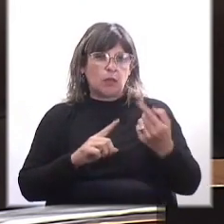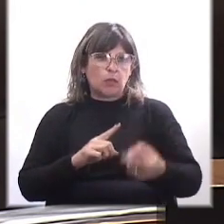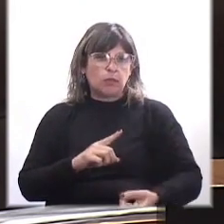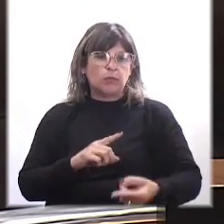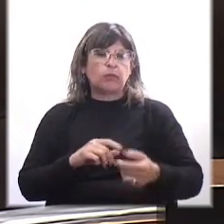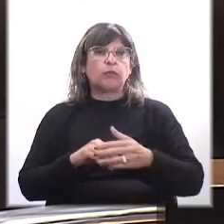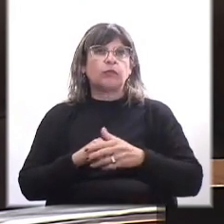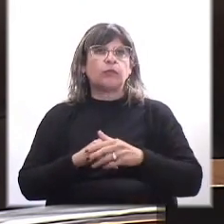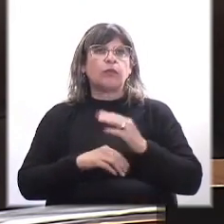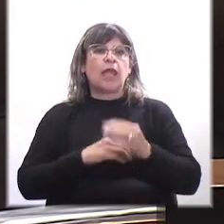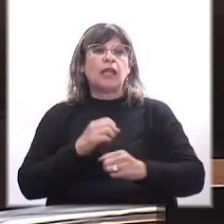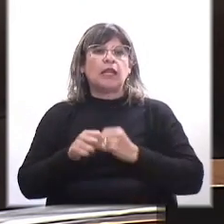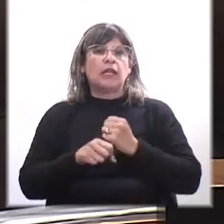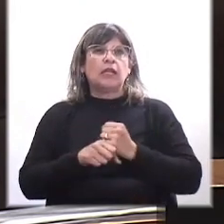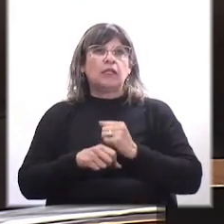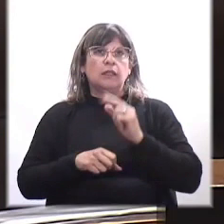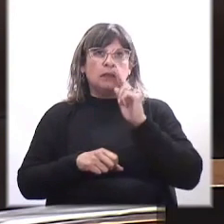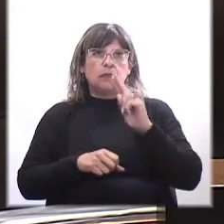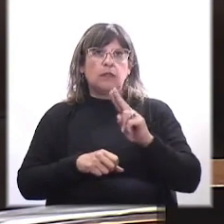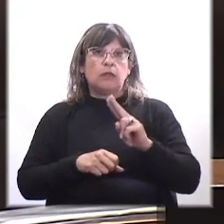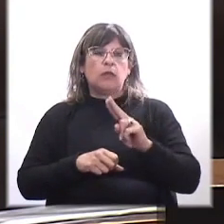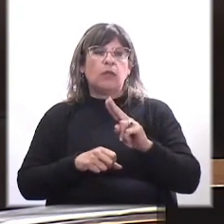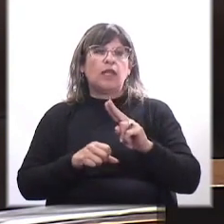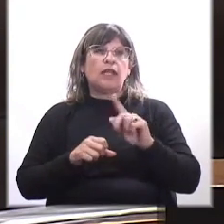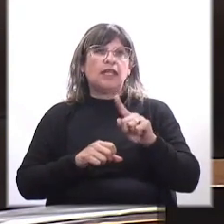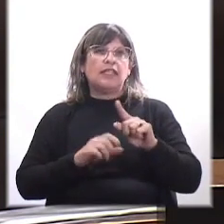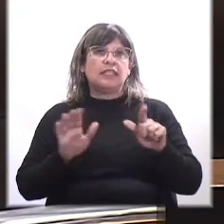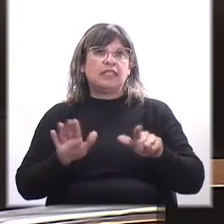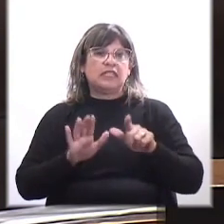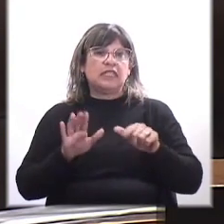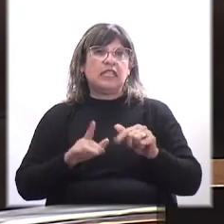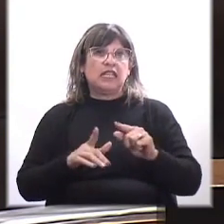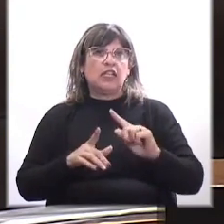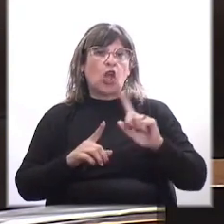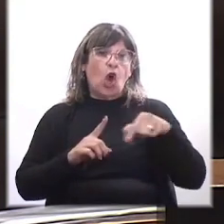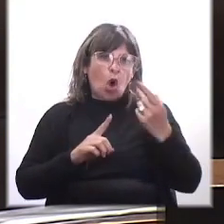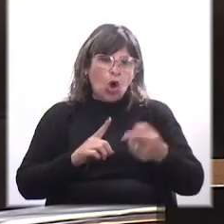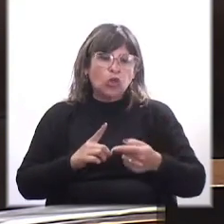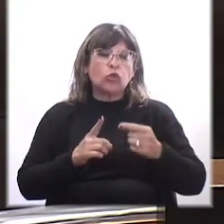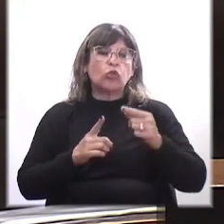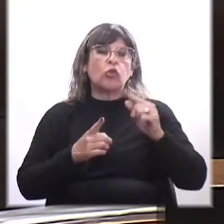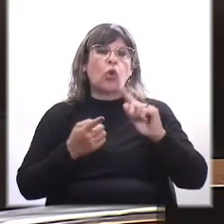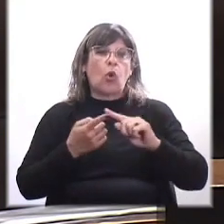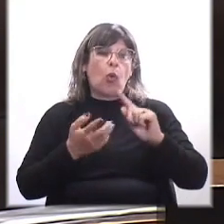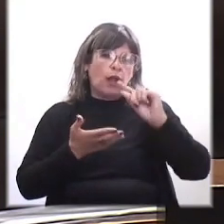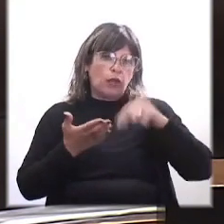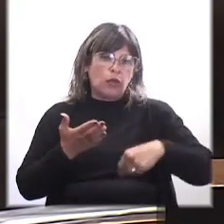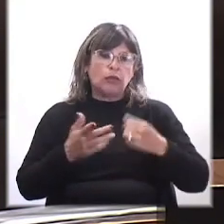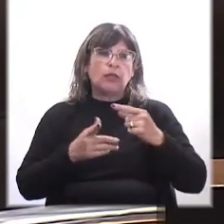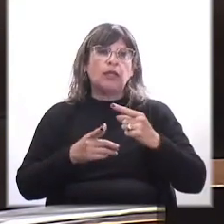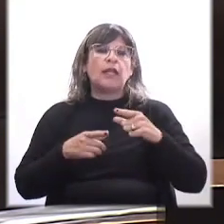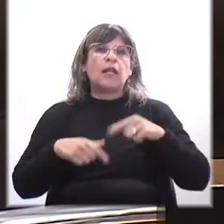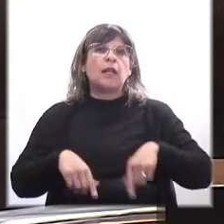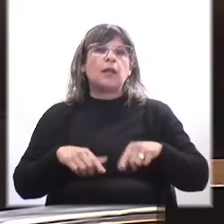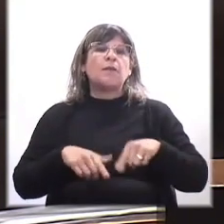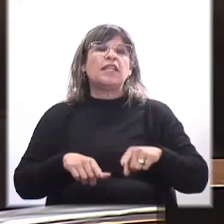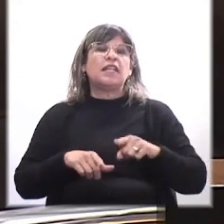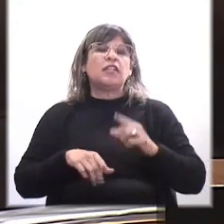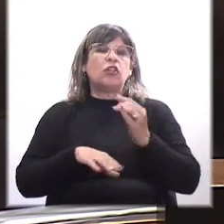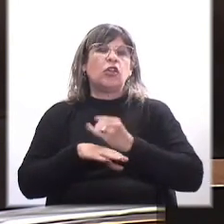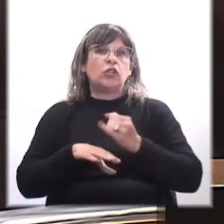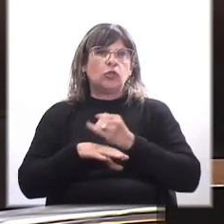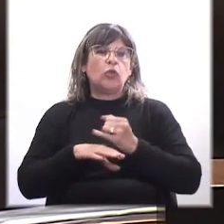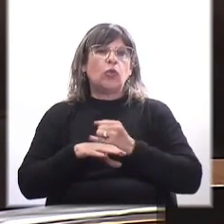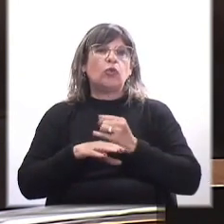Posteriormente, en el año 2017, firman otro acuerdo el Ministerio de Industria, Energía y Minería,